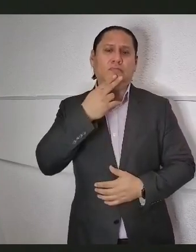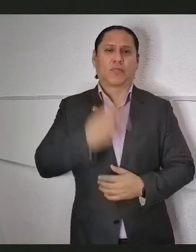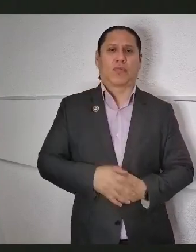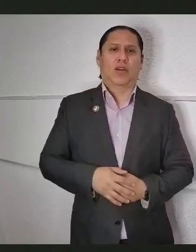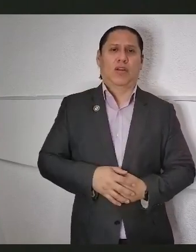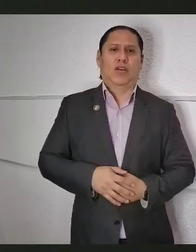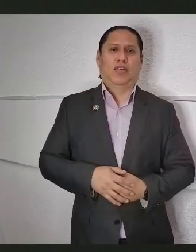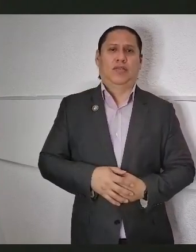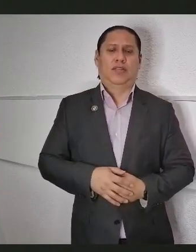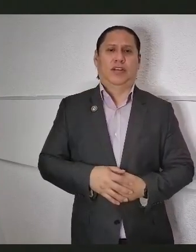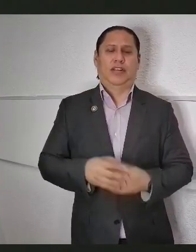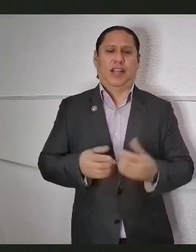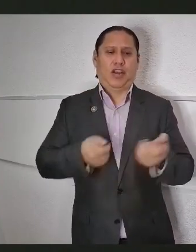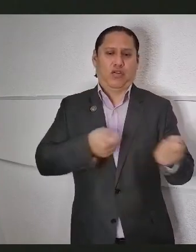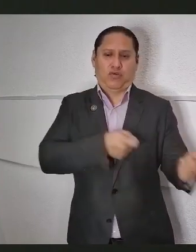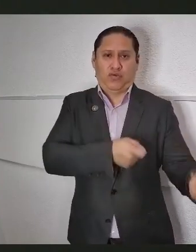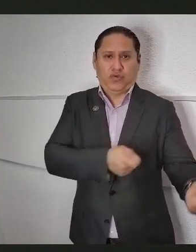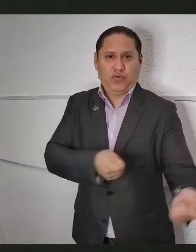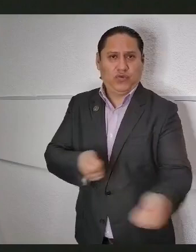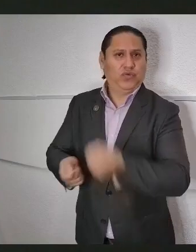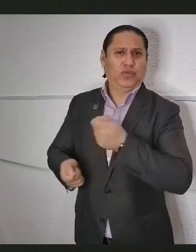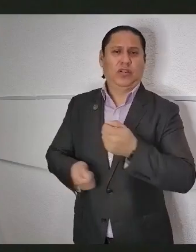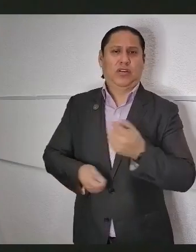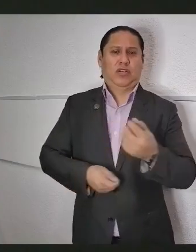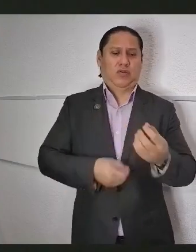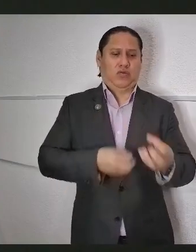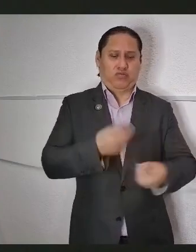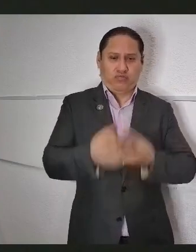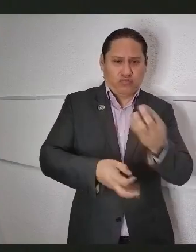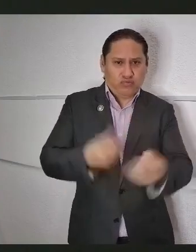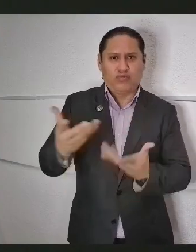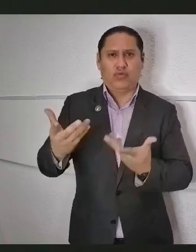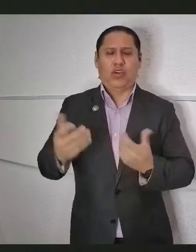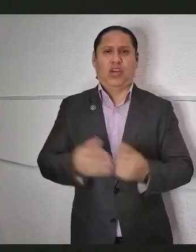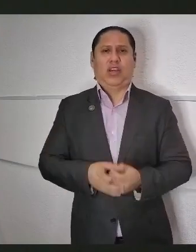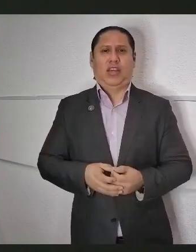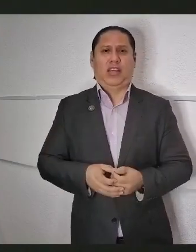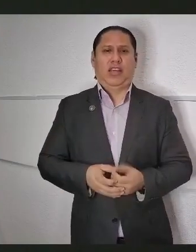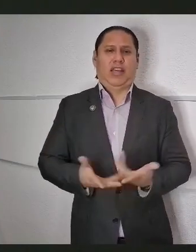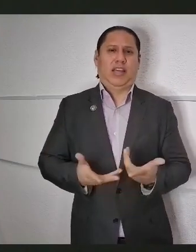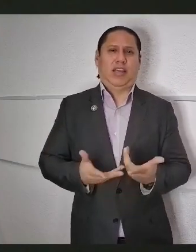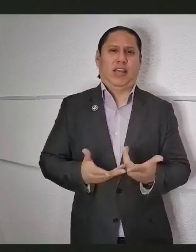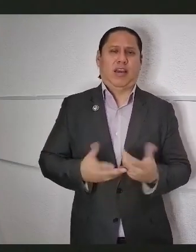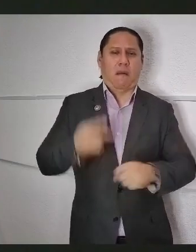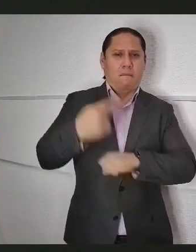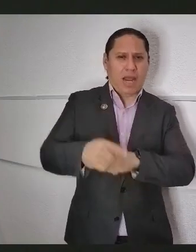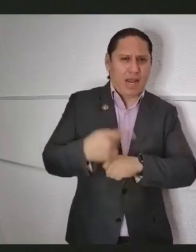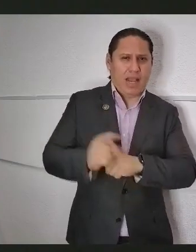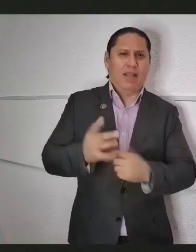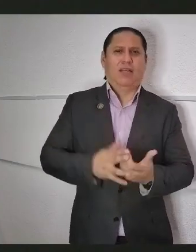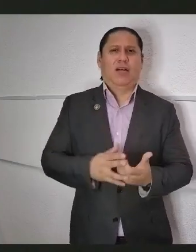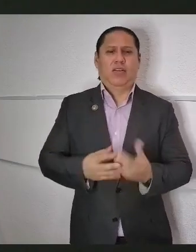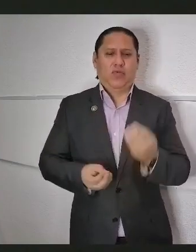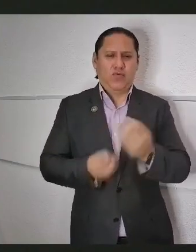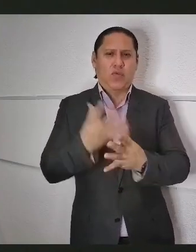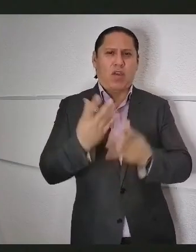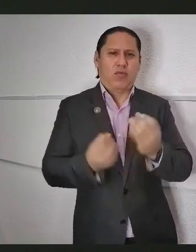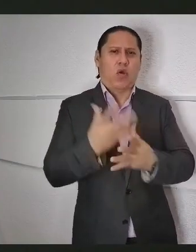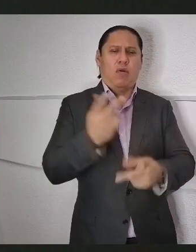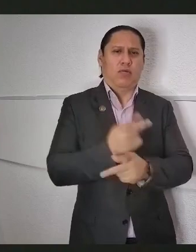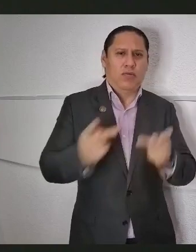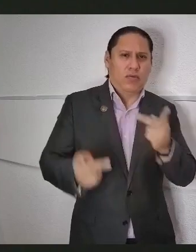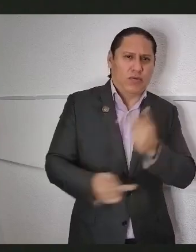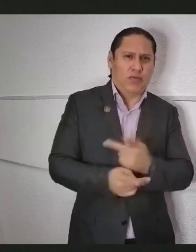de fertilizantes, el aprovechamiento de los tipos de riesgo, las innovaciones en la producción,